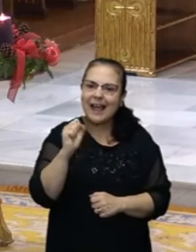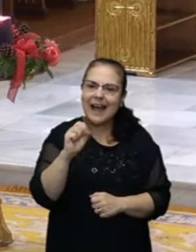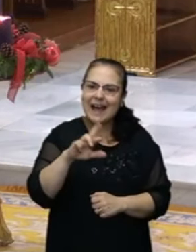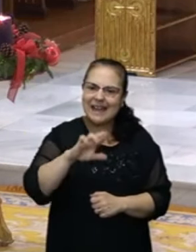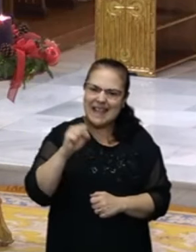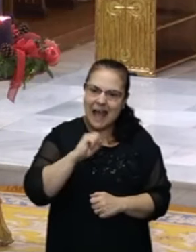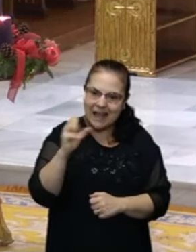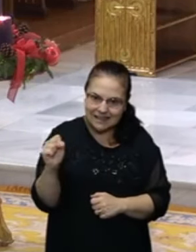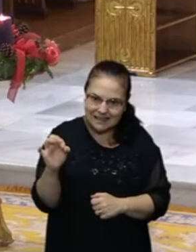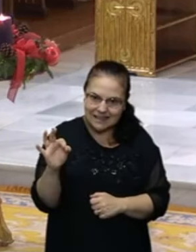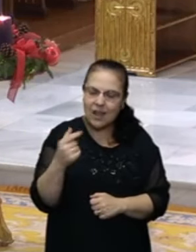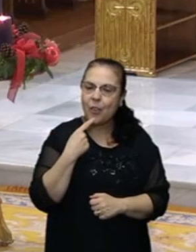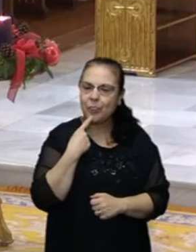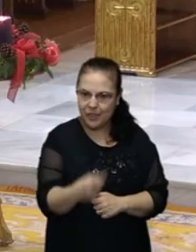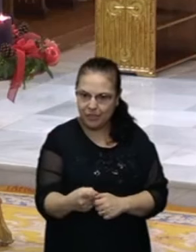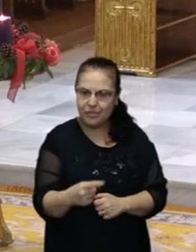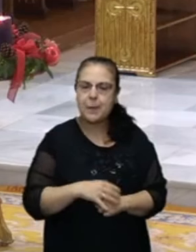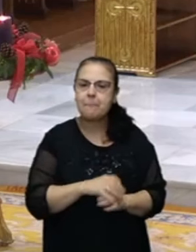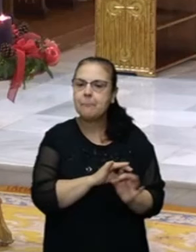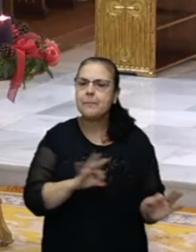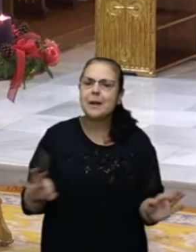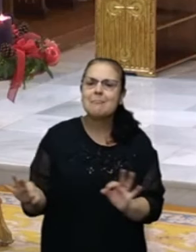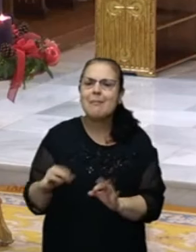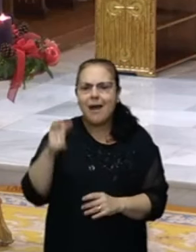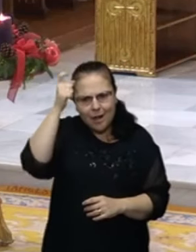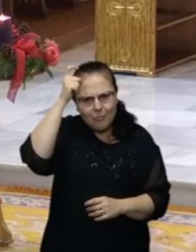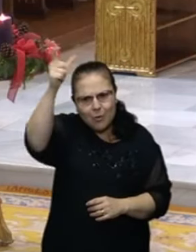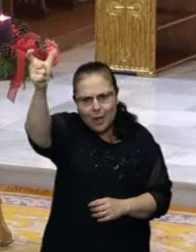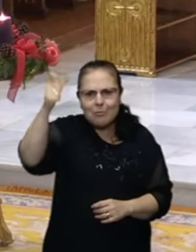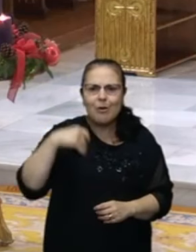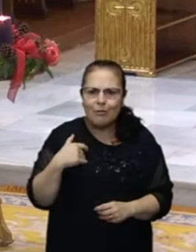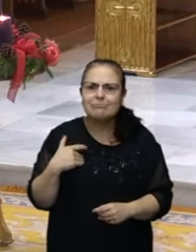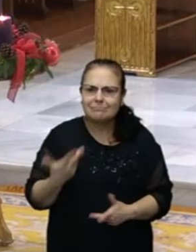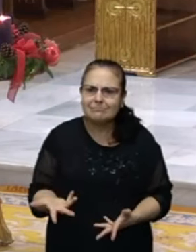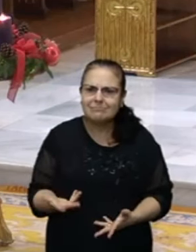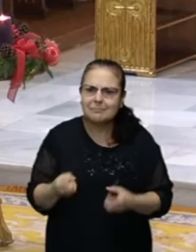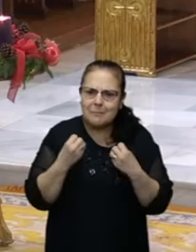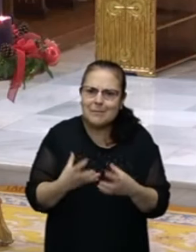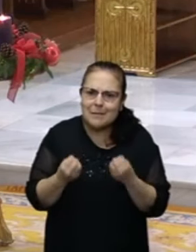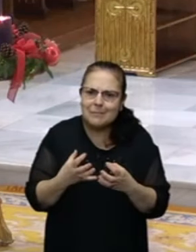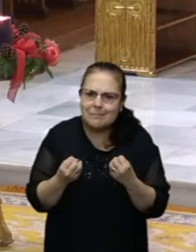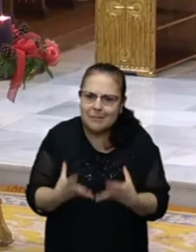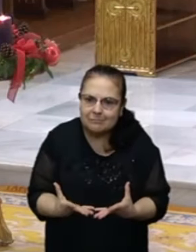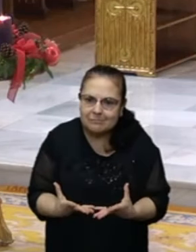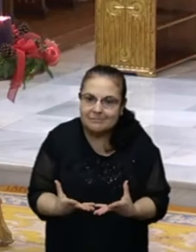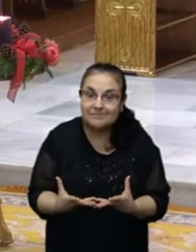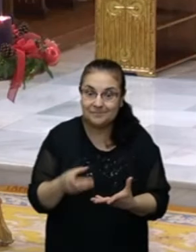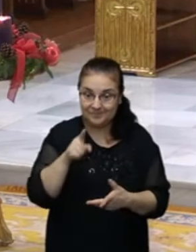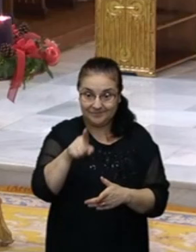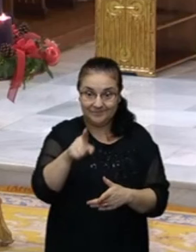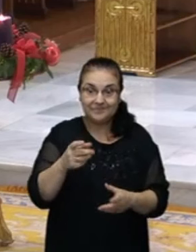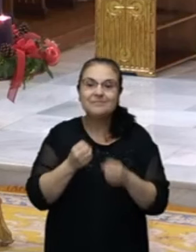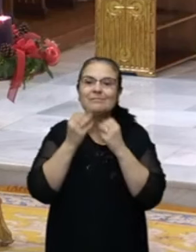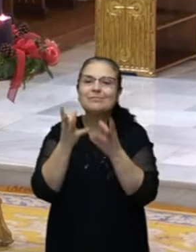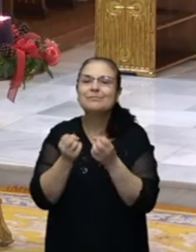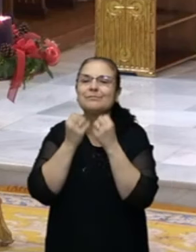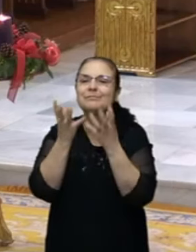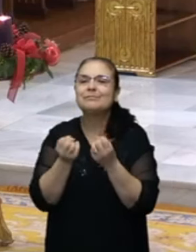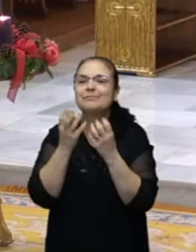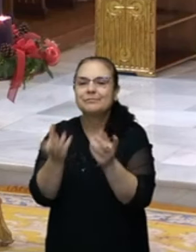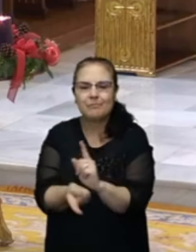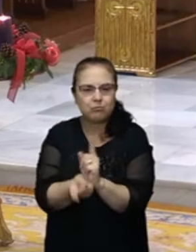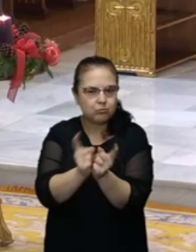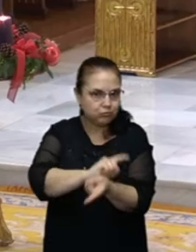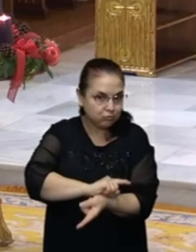preparará al Señor un pueblo bien dispuesto. Él va a predicar la conversión, va